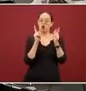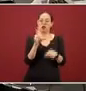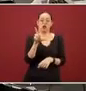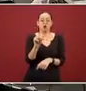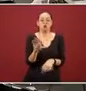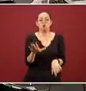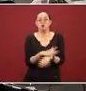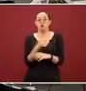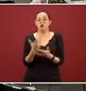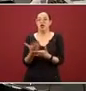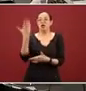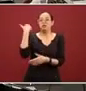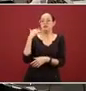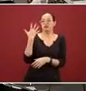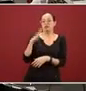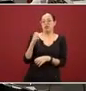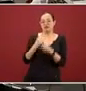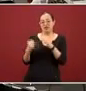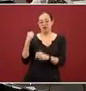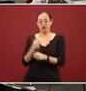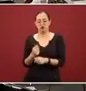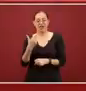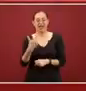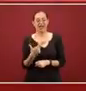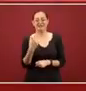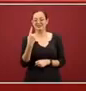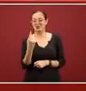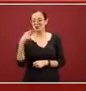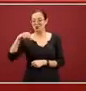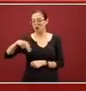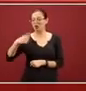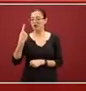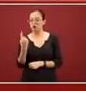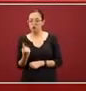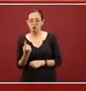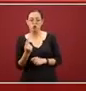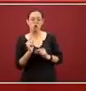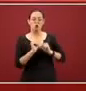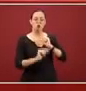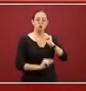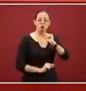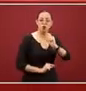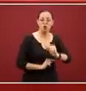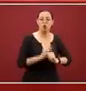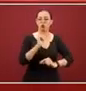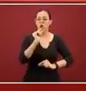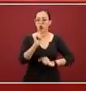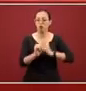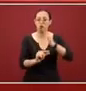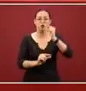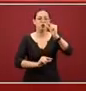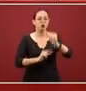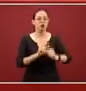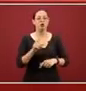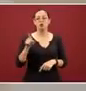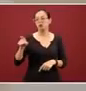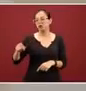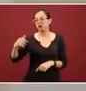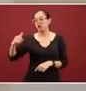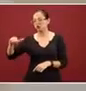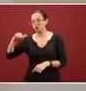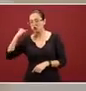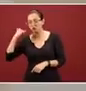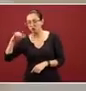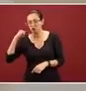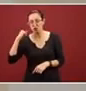se fueron dando por regiones distintas. Al principio de la epidemia, ustedes recuerdan que Yucatán o todo